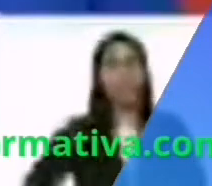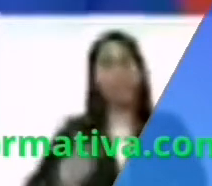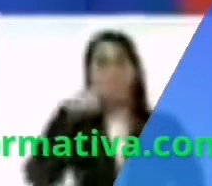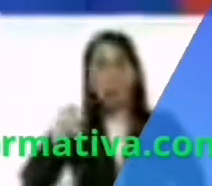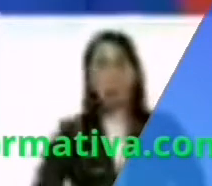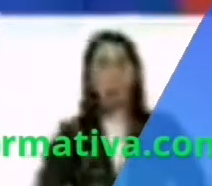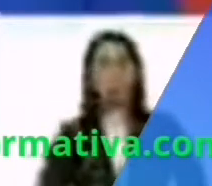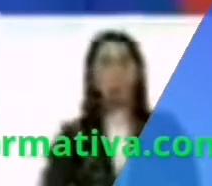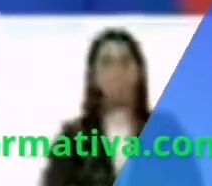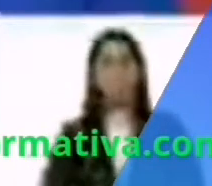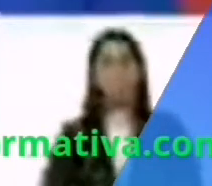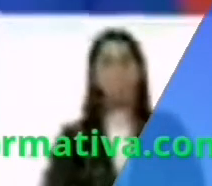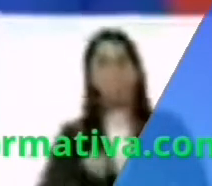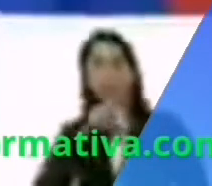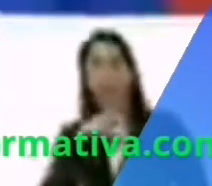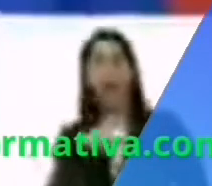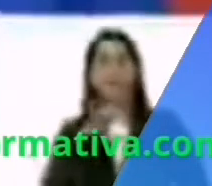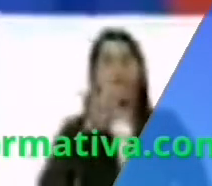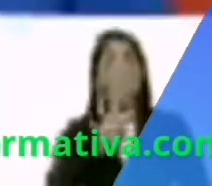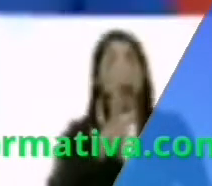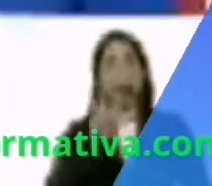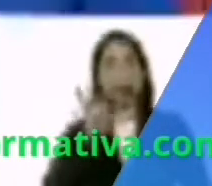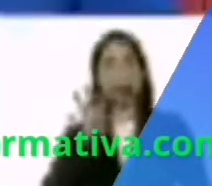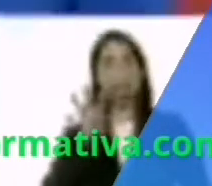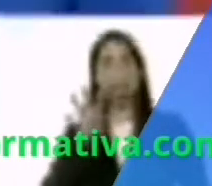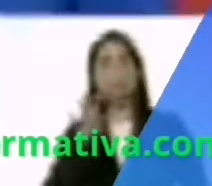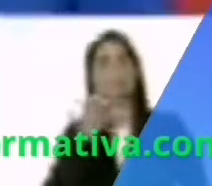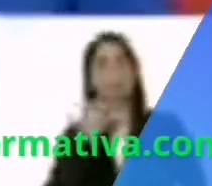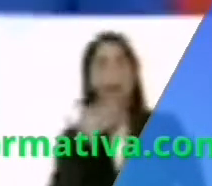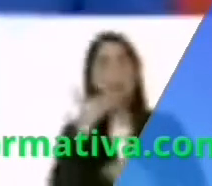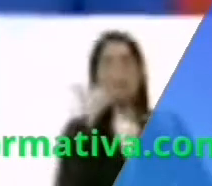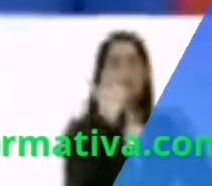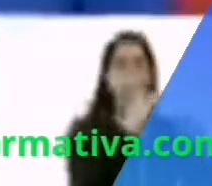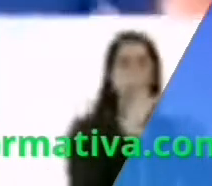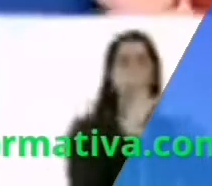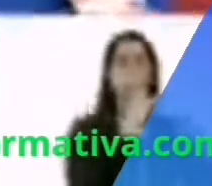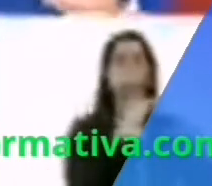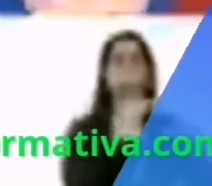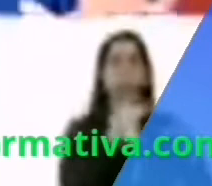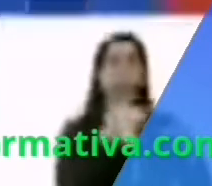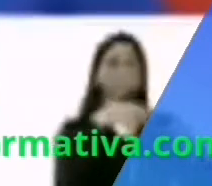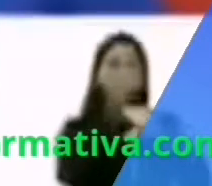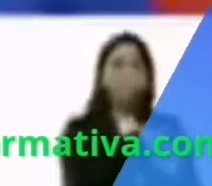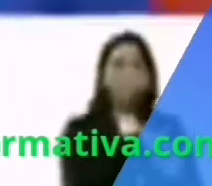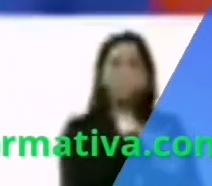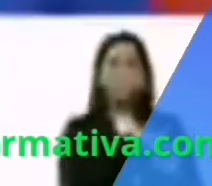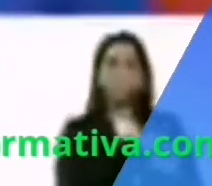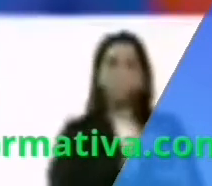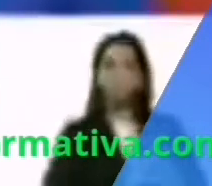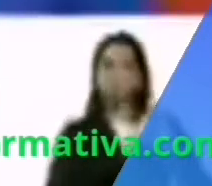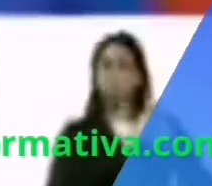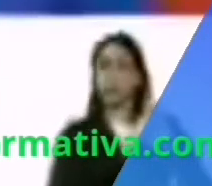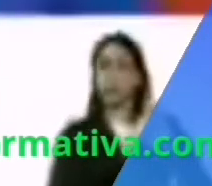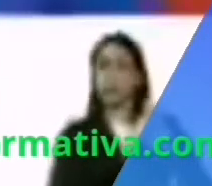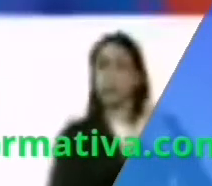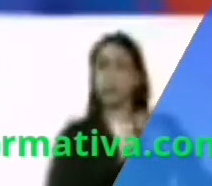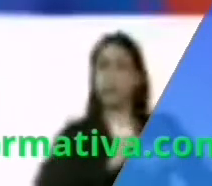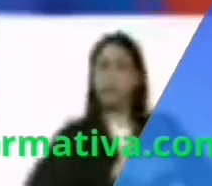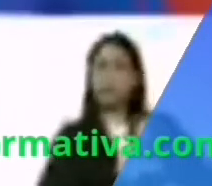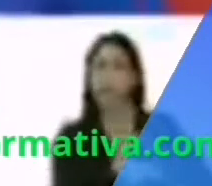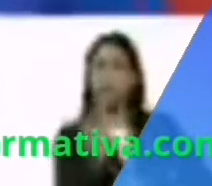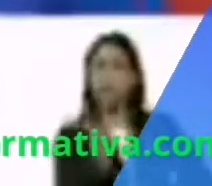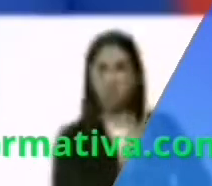estado Portuguesa y 21 en el estado Nueva Esparta. Un total de 29 nuevos casos en las últimas 24